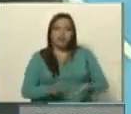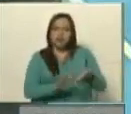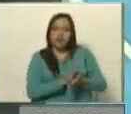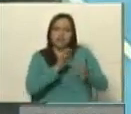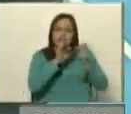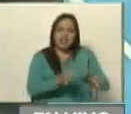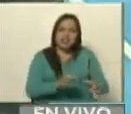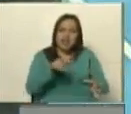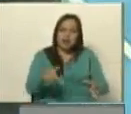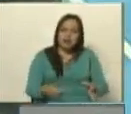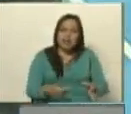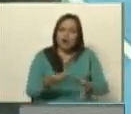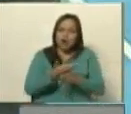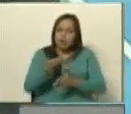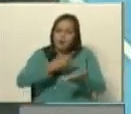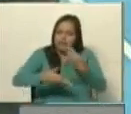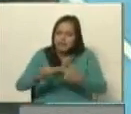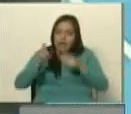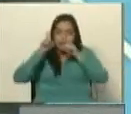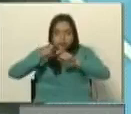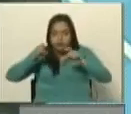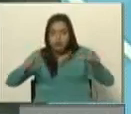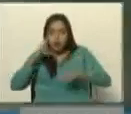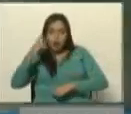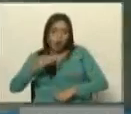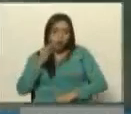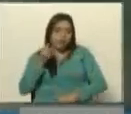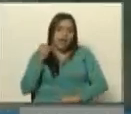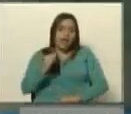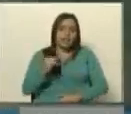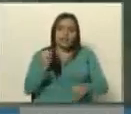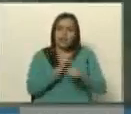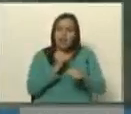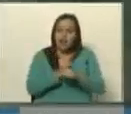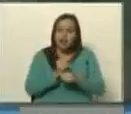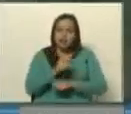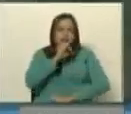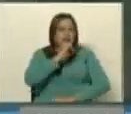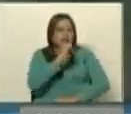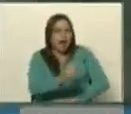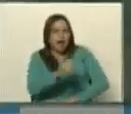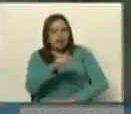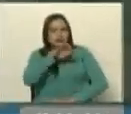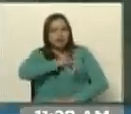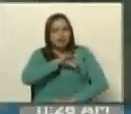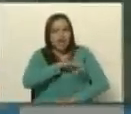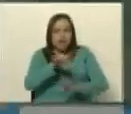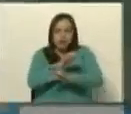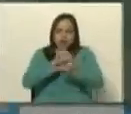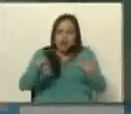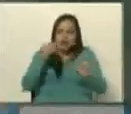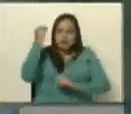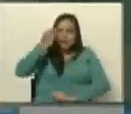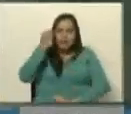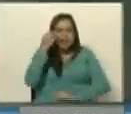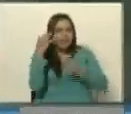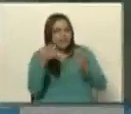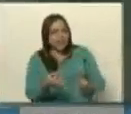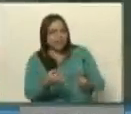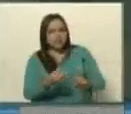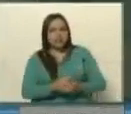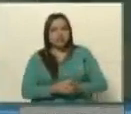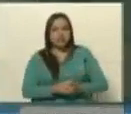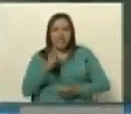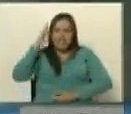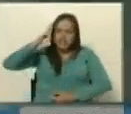compartirla, regarla, formar a nuestros jóvenes a que sean luchadores informados, educados, que piensen bien cómo vamos